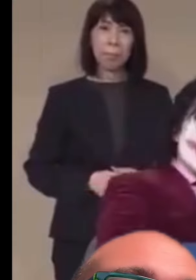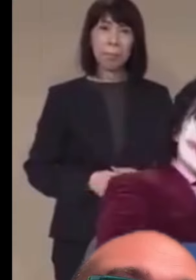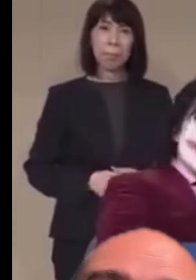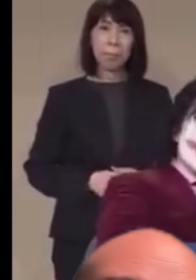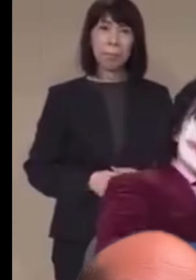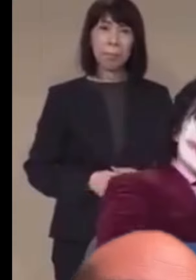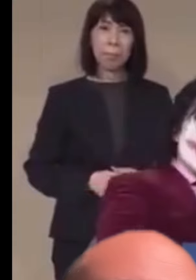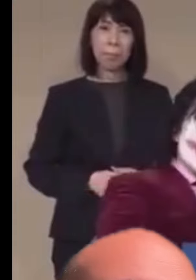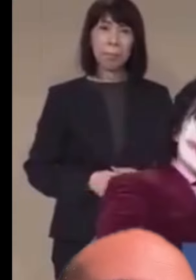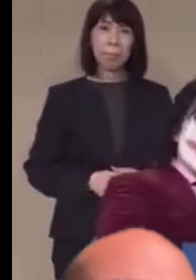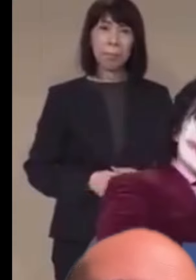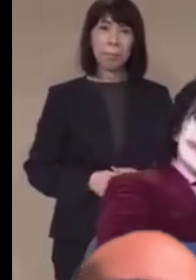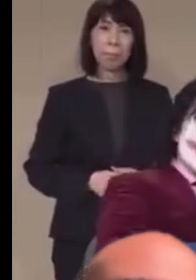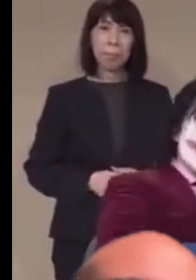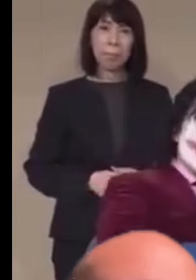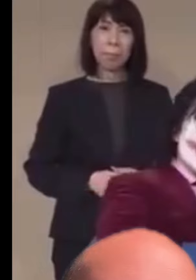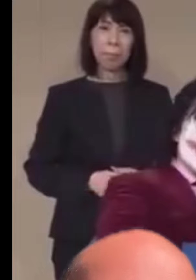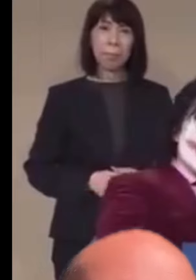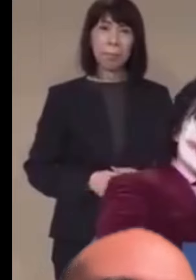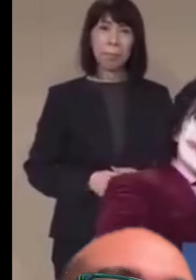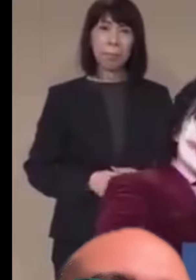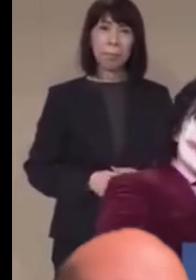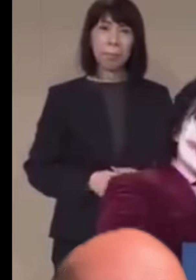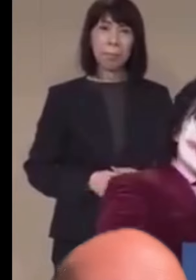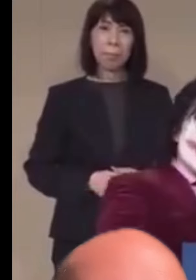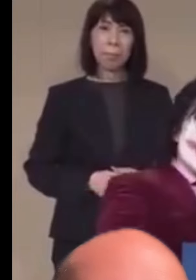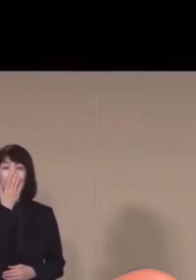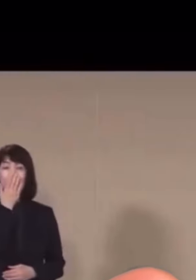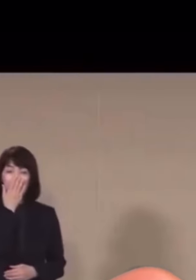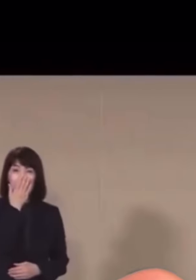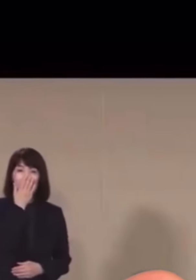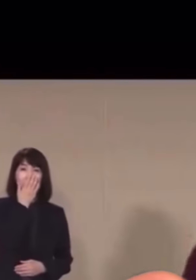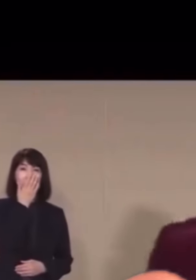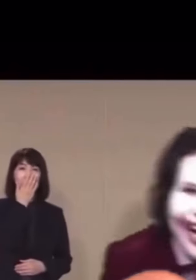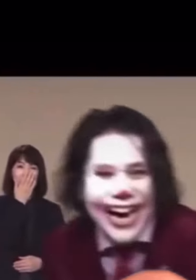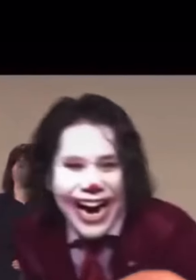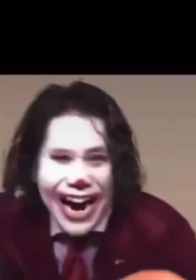explicar. Es que es muy loco, ¿vale? Es muy loco esto. Venga, vamos a ver el vídeo.